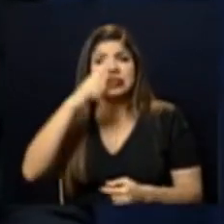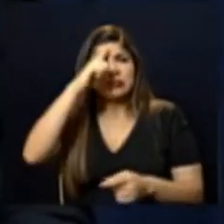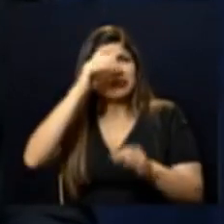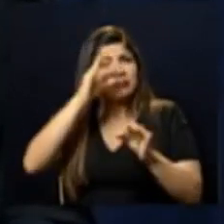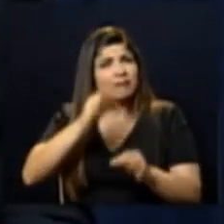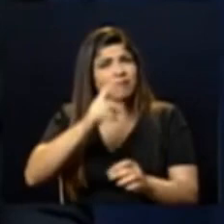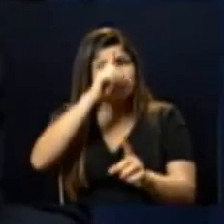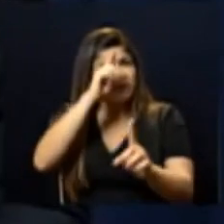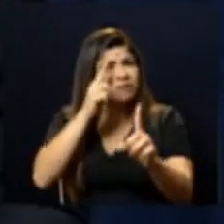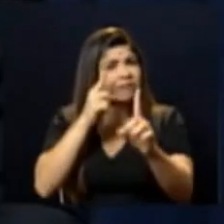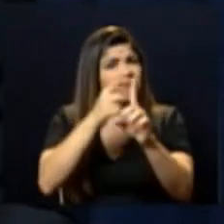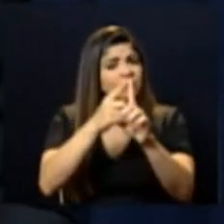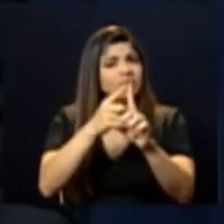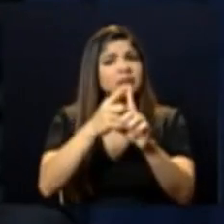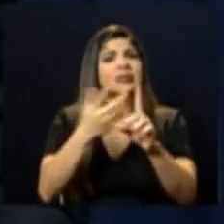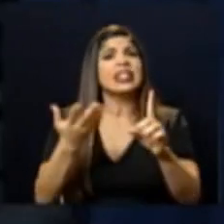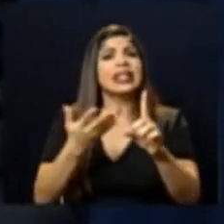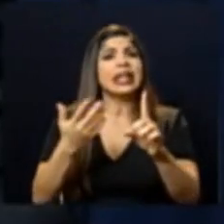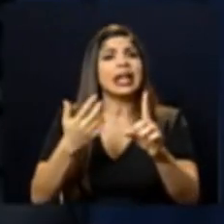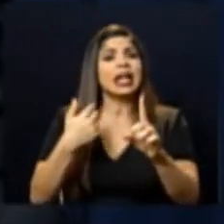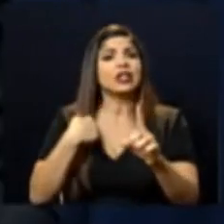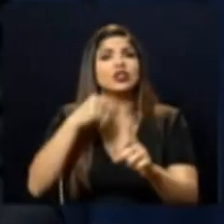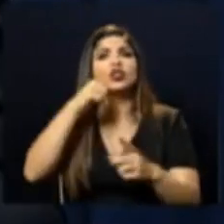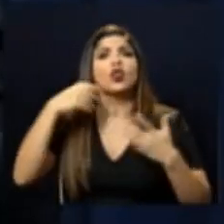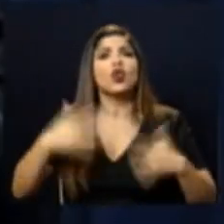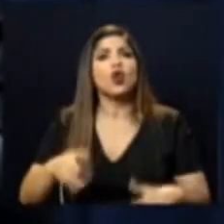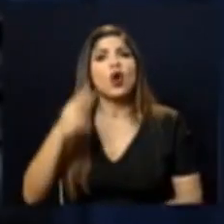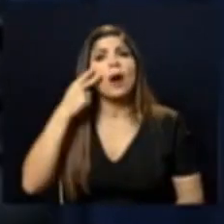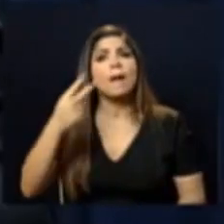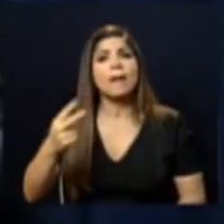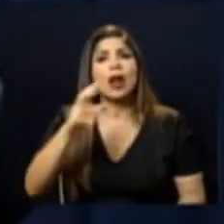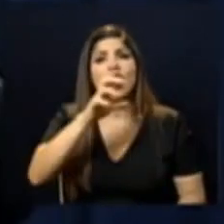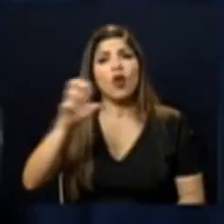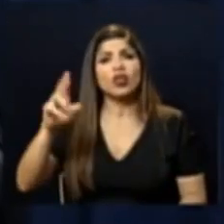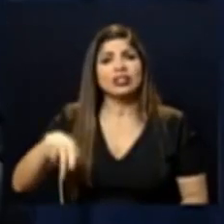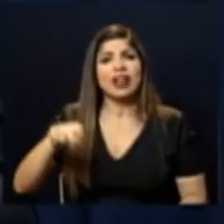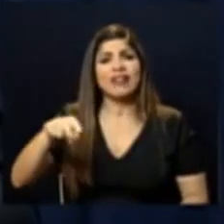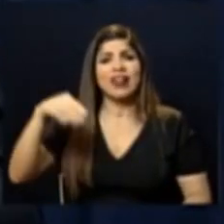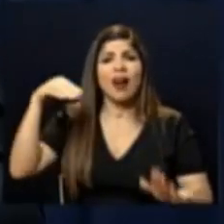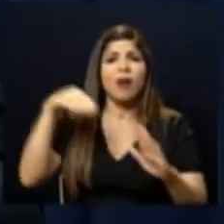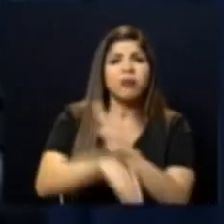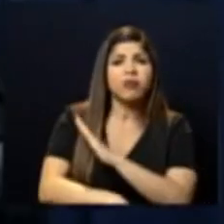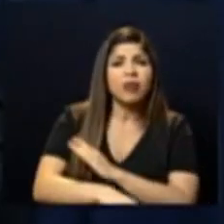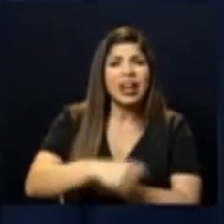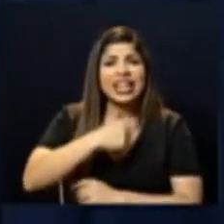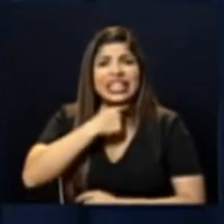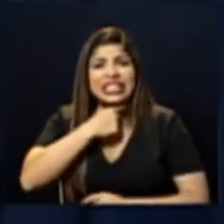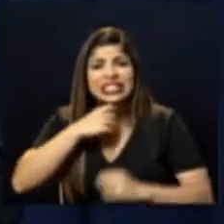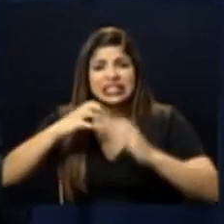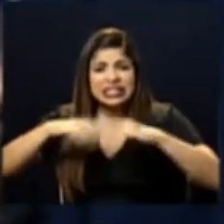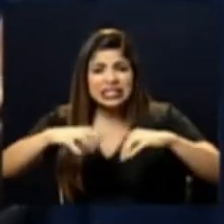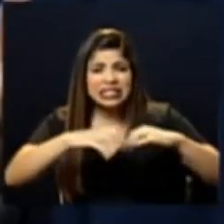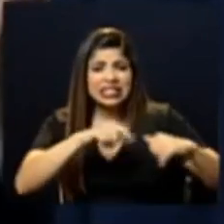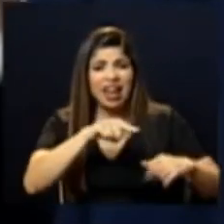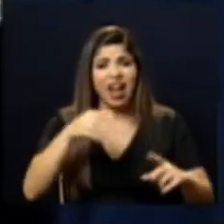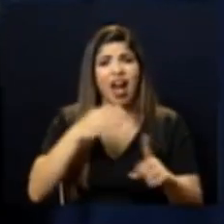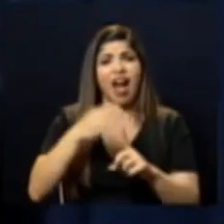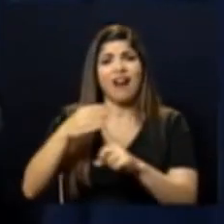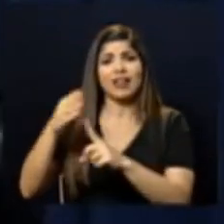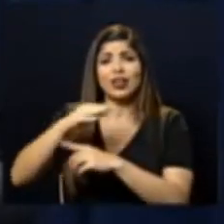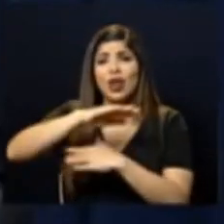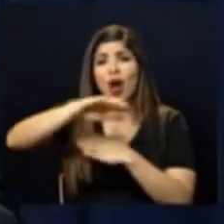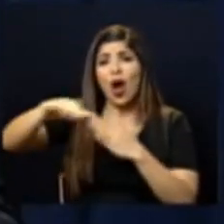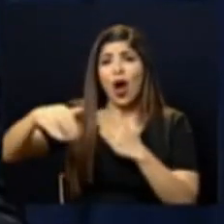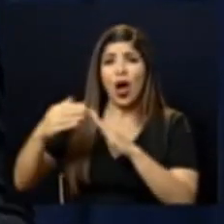convicción y determinación era no ver a Costa Rica sumida en una crisis que lastimaría a todos